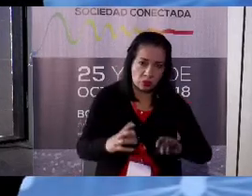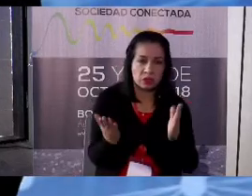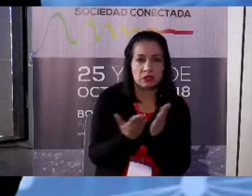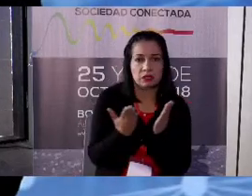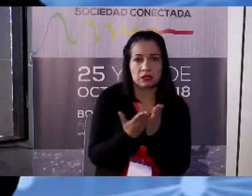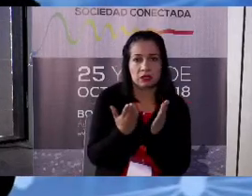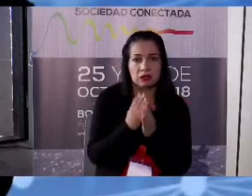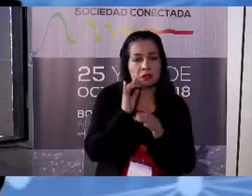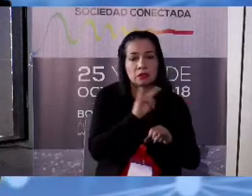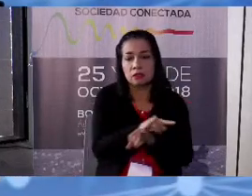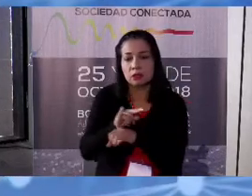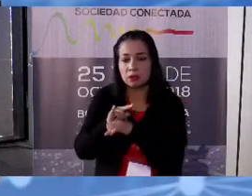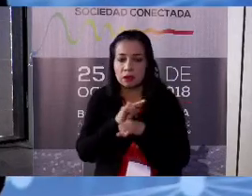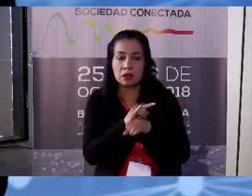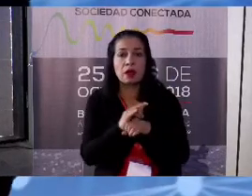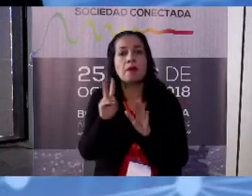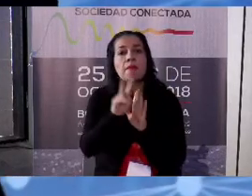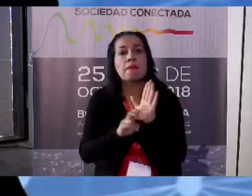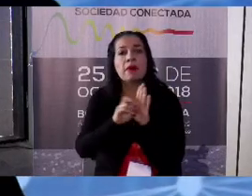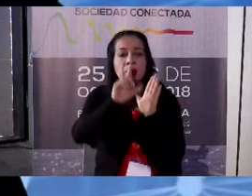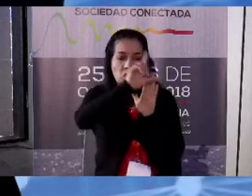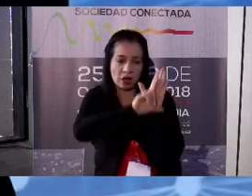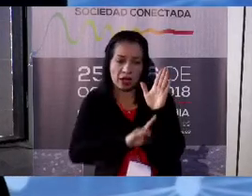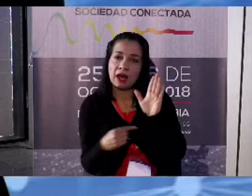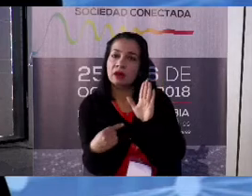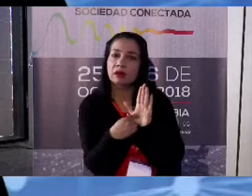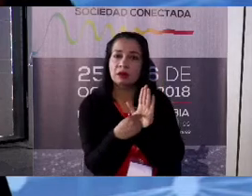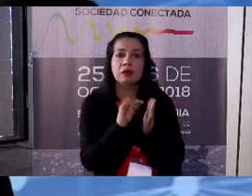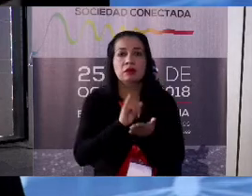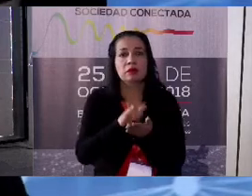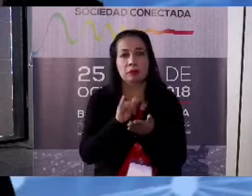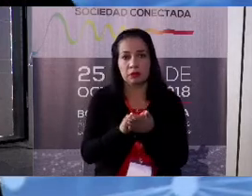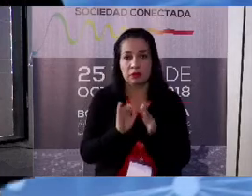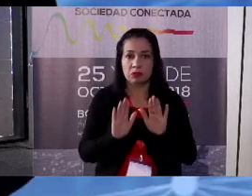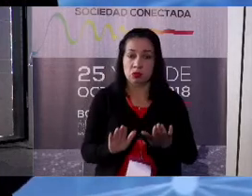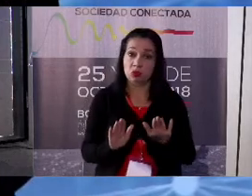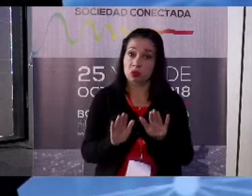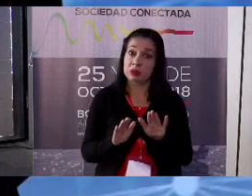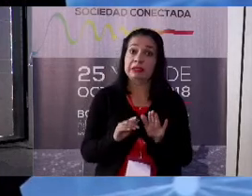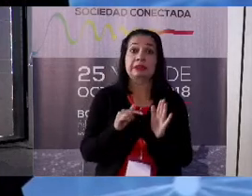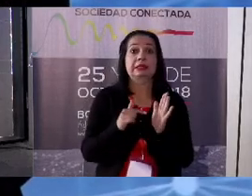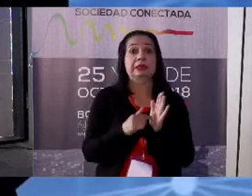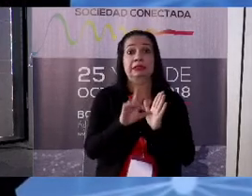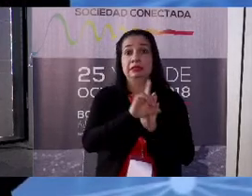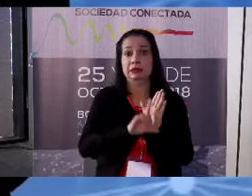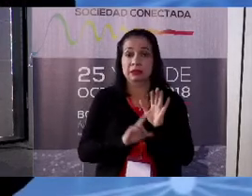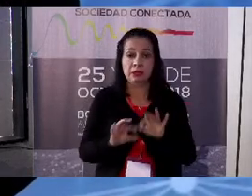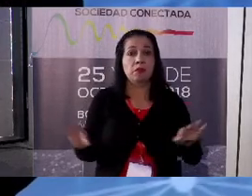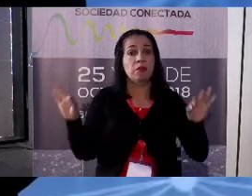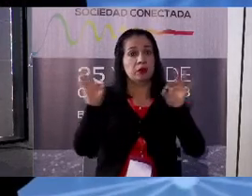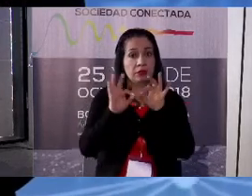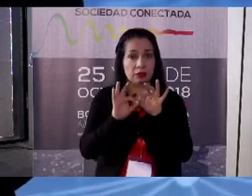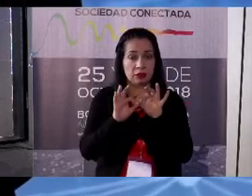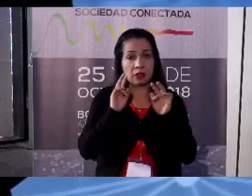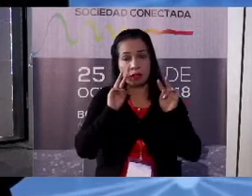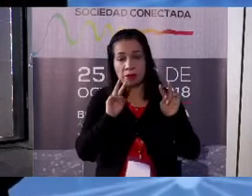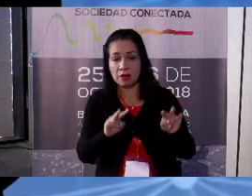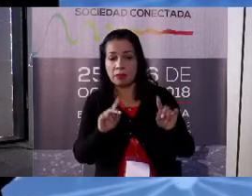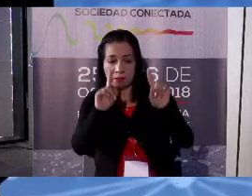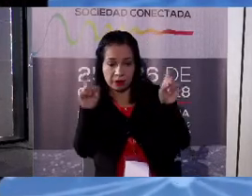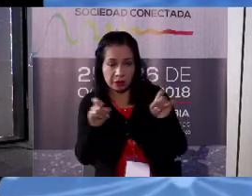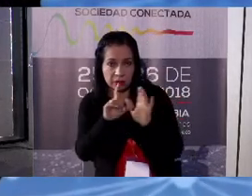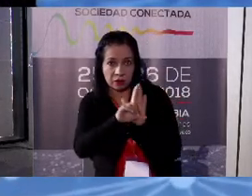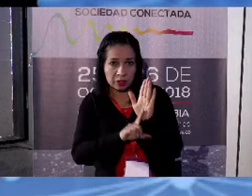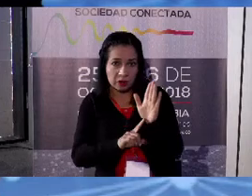revisiones de Marcos legales que este es Otro aspecto muy muy importante eh la revisión de los Marcos legales los